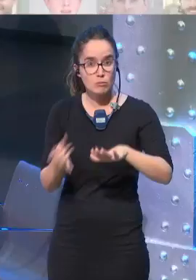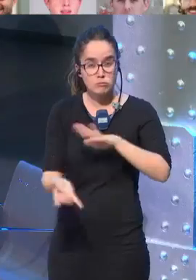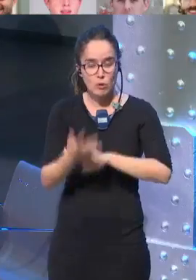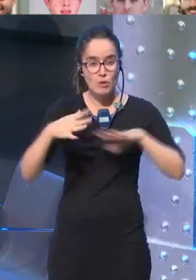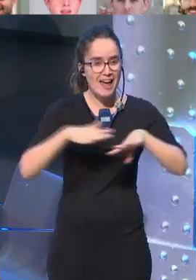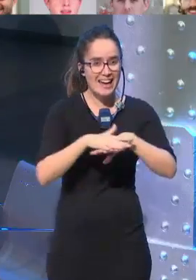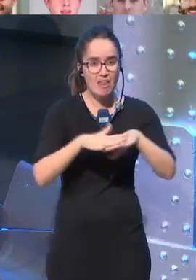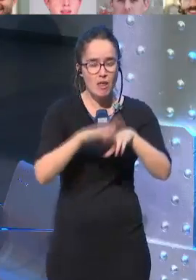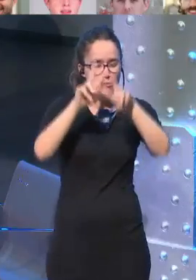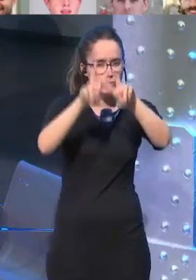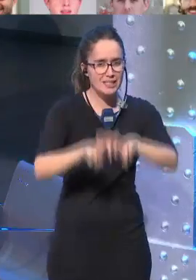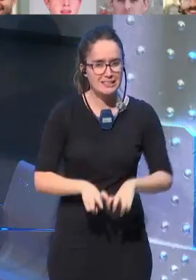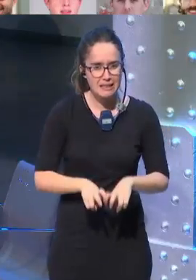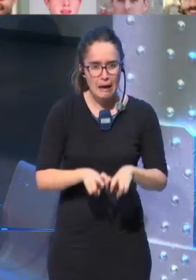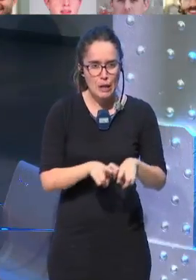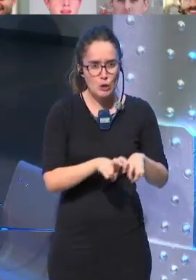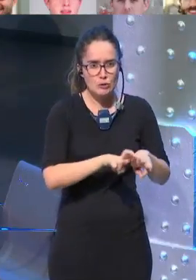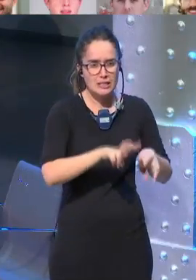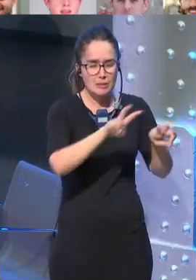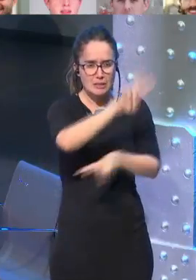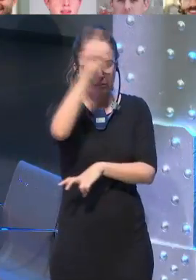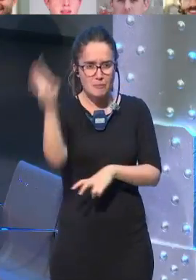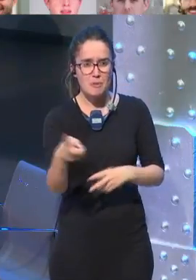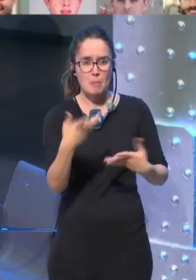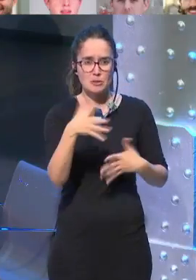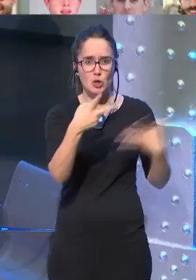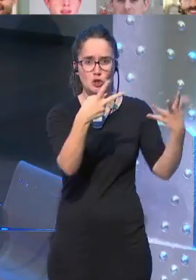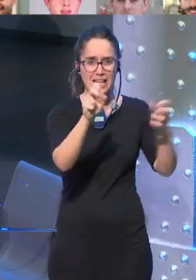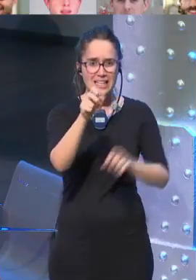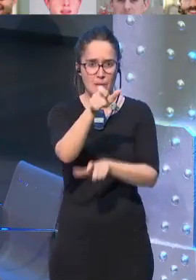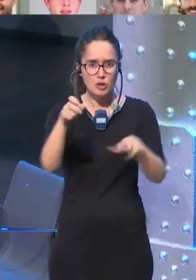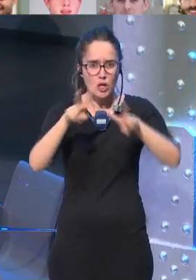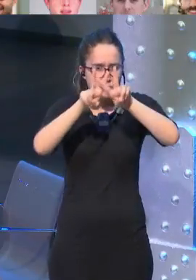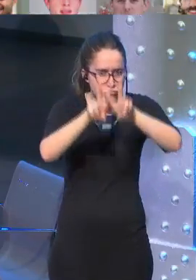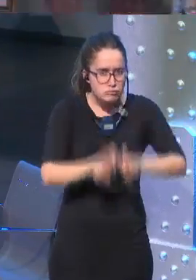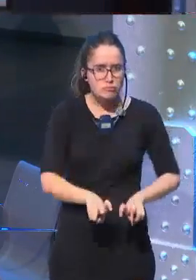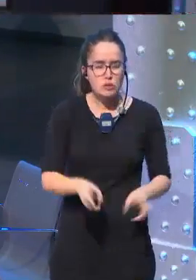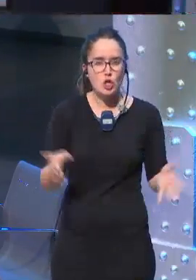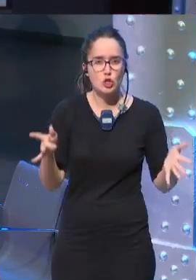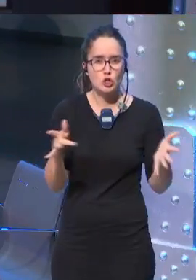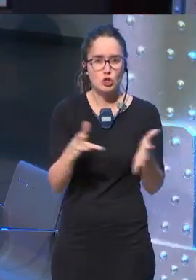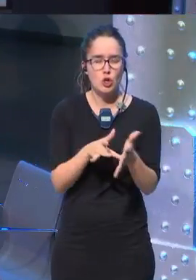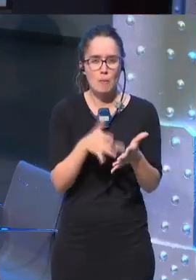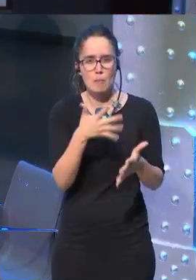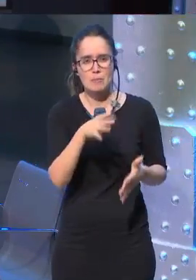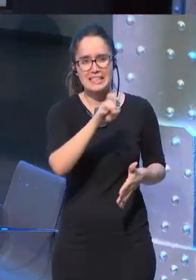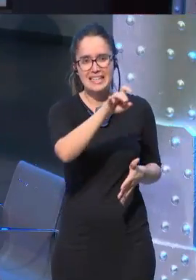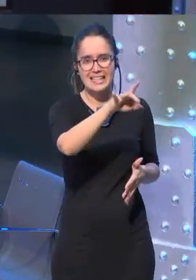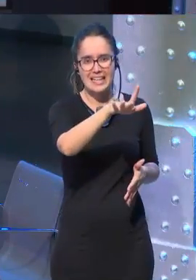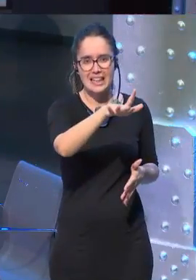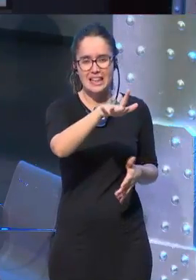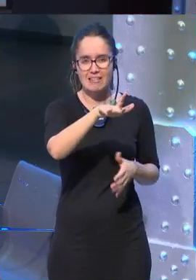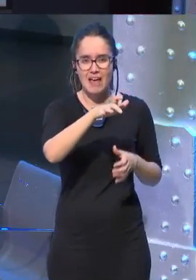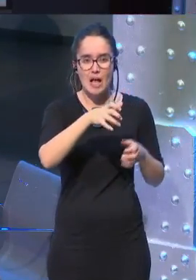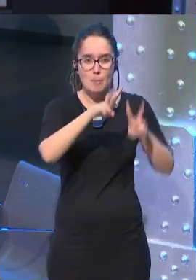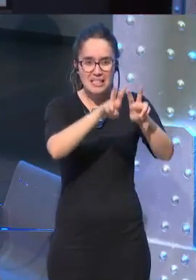una red de investigación interdisciplinar con unos 70 investigadores, con unos 15